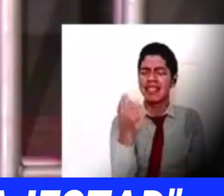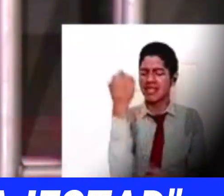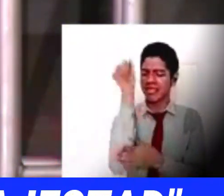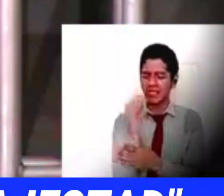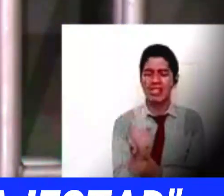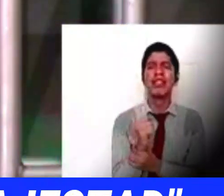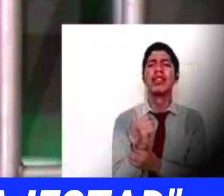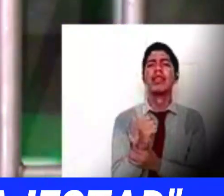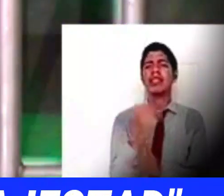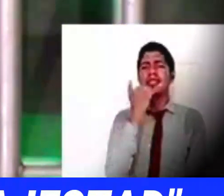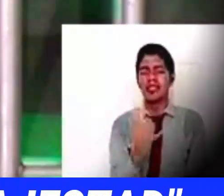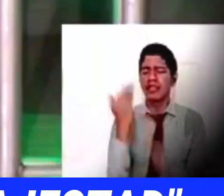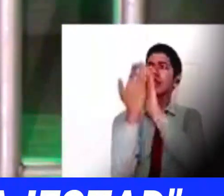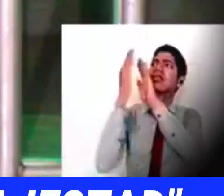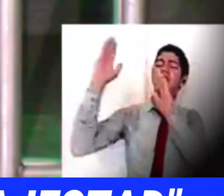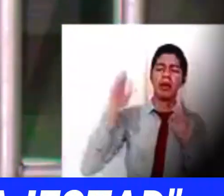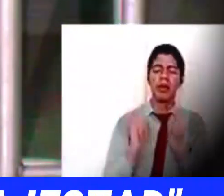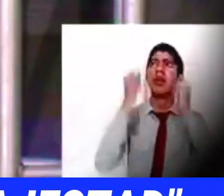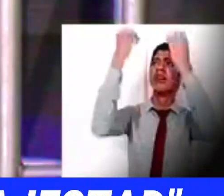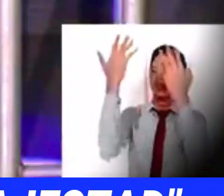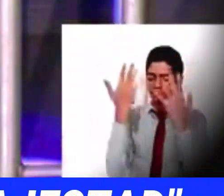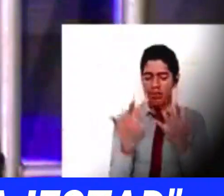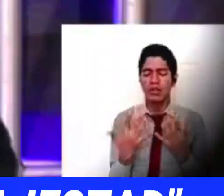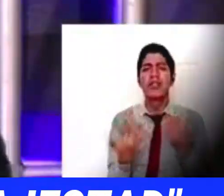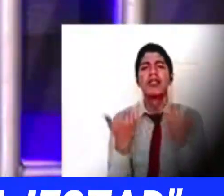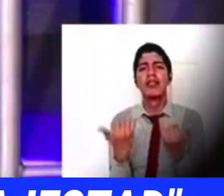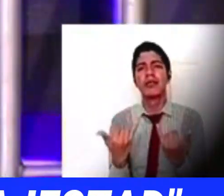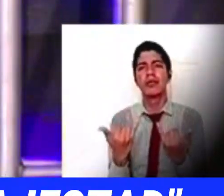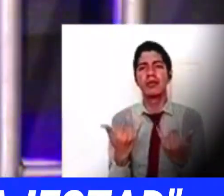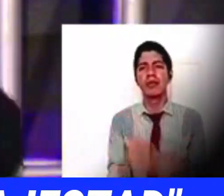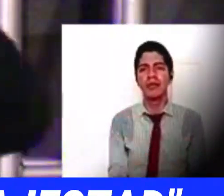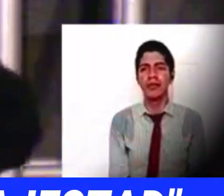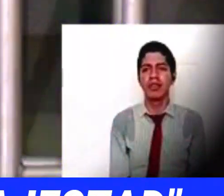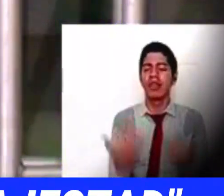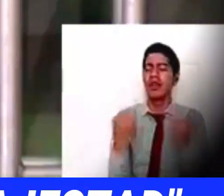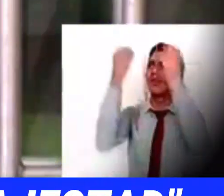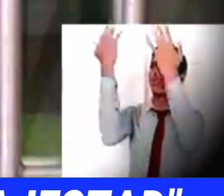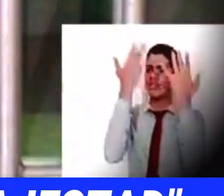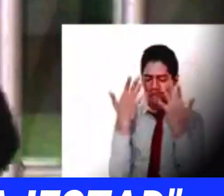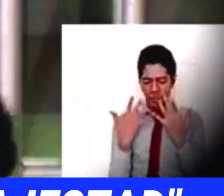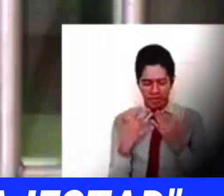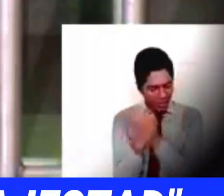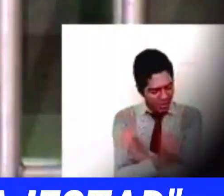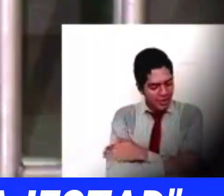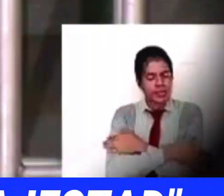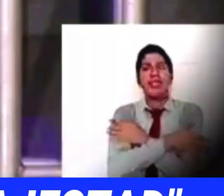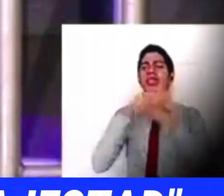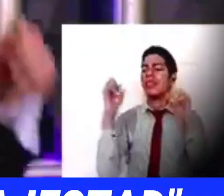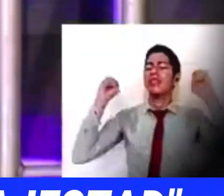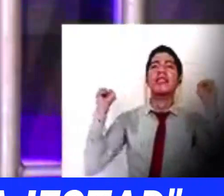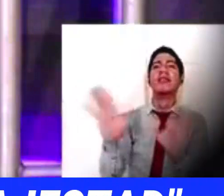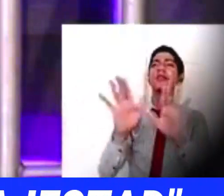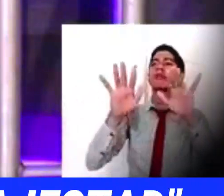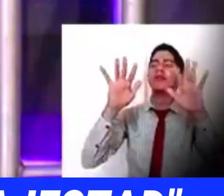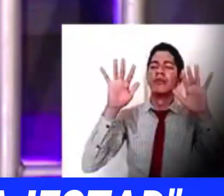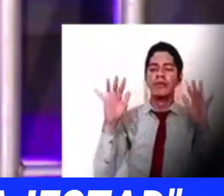el Espíritu Santo esta tarde los va a tomar, el Espíritu Santo los va a abrazar esta tarde, la gloria les va a hacer entender que hay